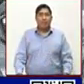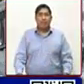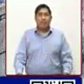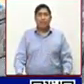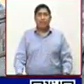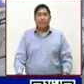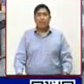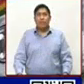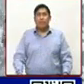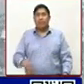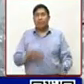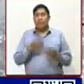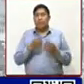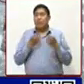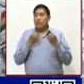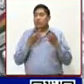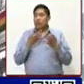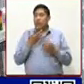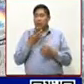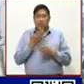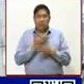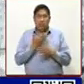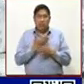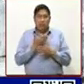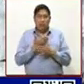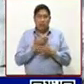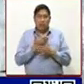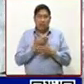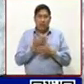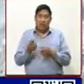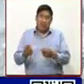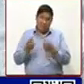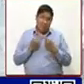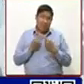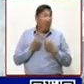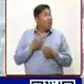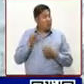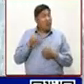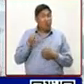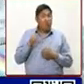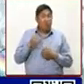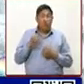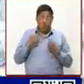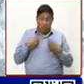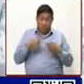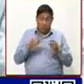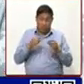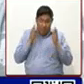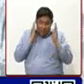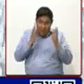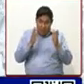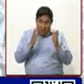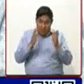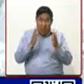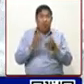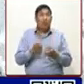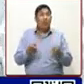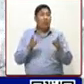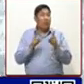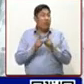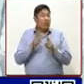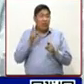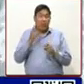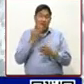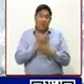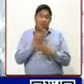Policía, ¿puedo llamar cuando me molestan el trato y puedes venir? Claro que sí, nosotros vamos a estar presentes. Cuando